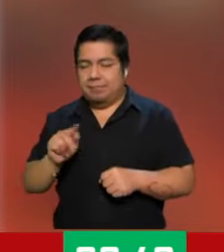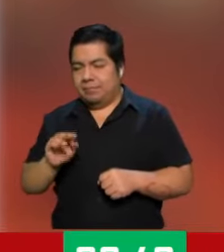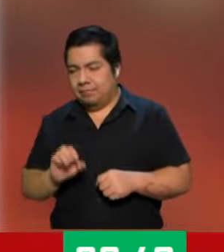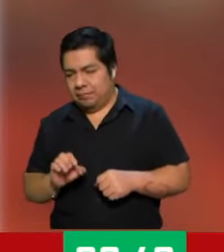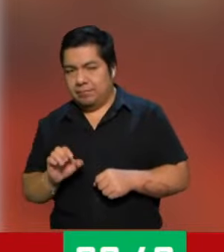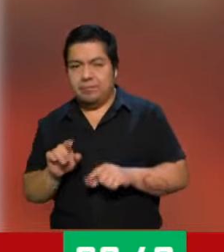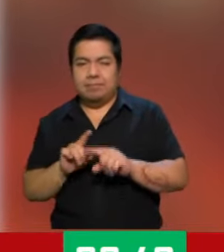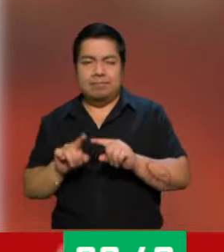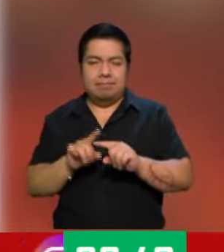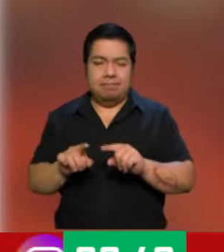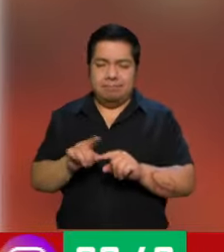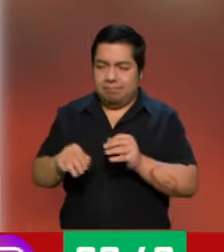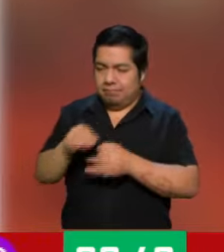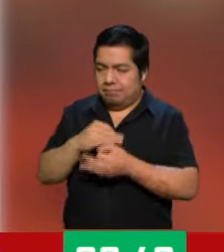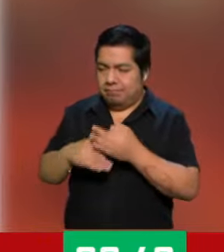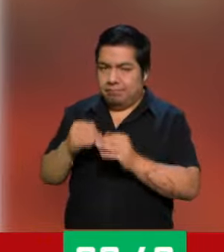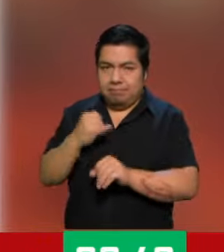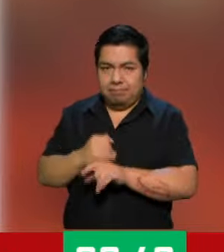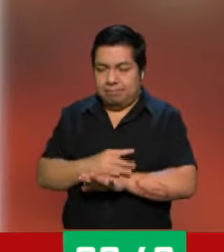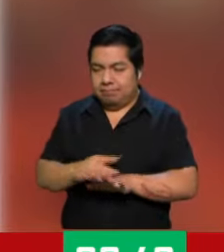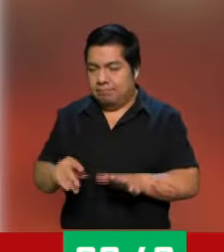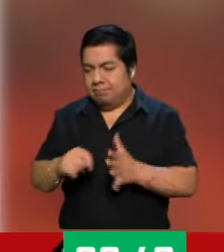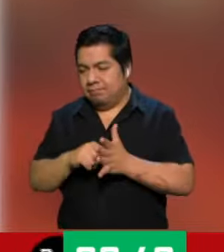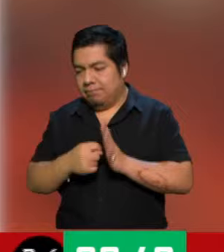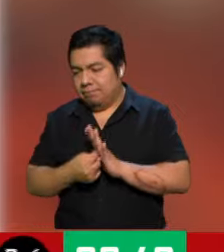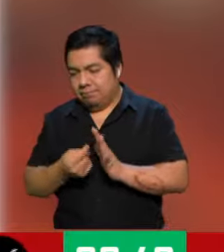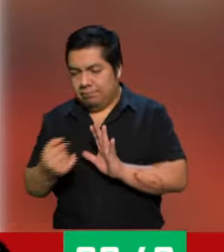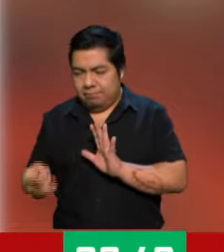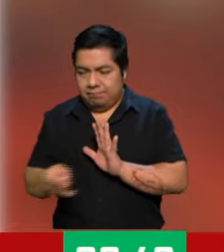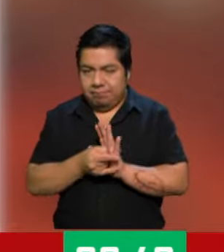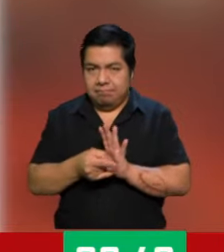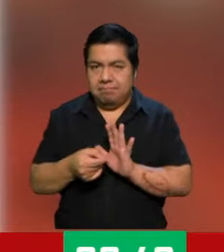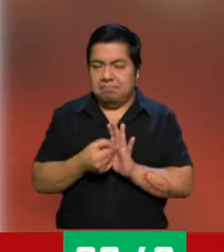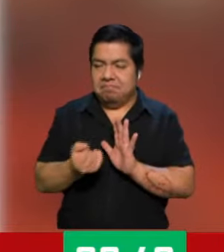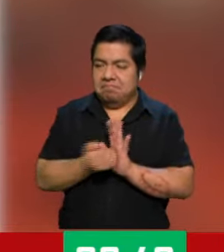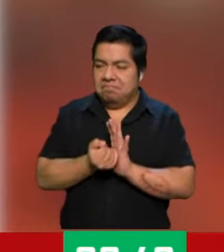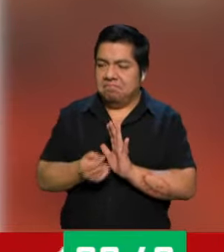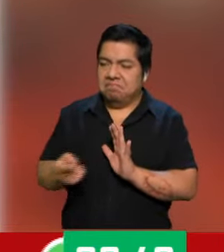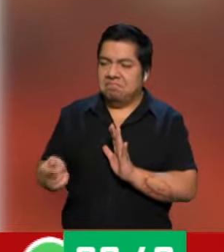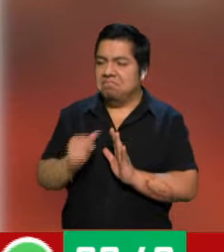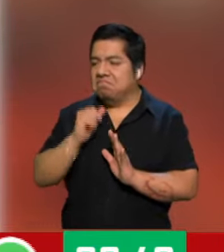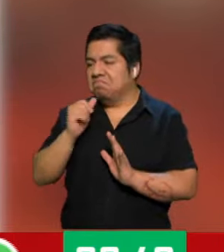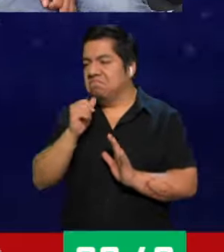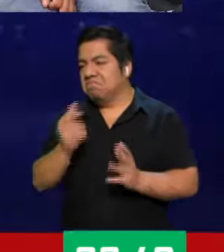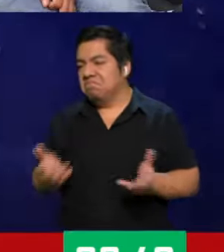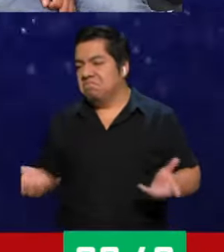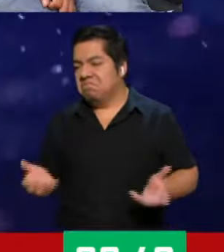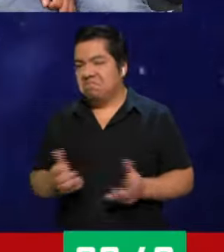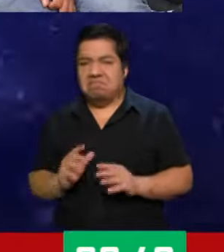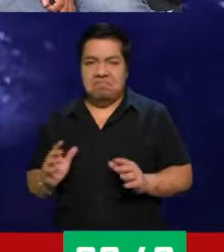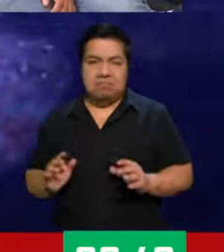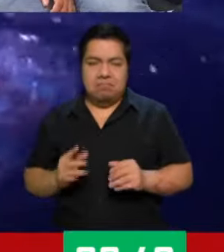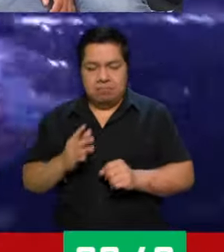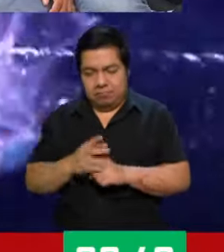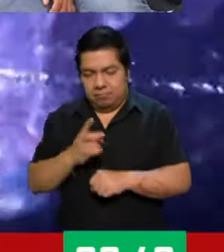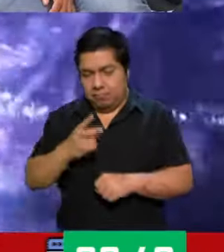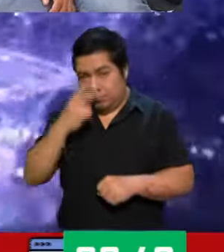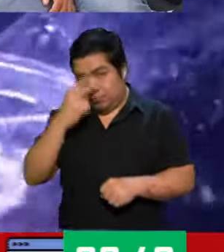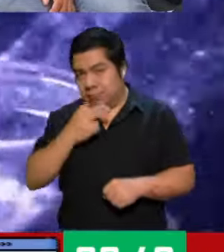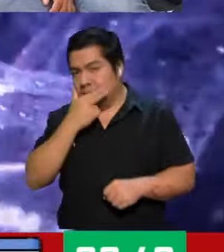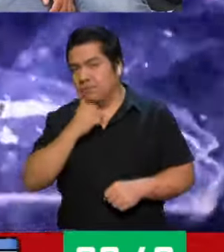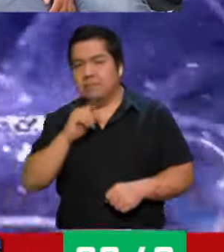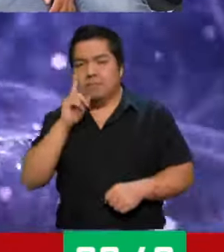las riquezas y la información tecnológica y los patentes. Y ustedes van a estar ahí y no van a ser ninguna amenaza. Por eso es bueno que los mexicanos